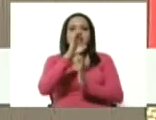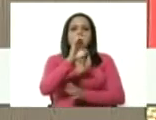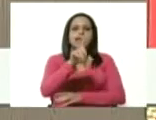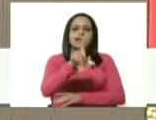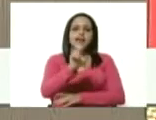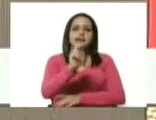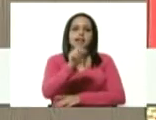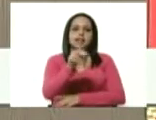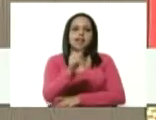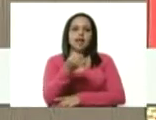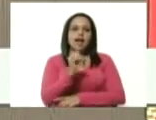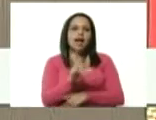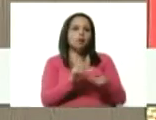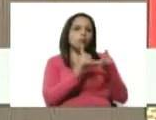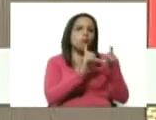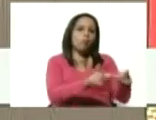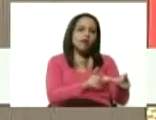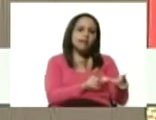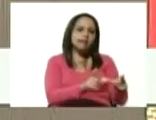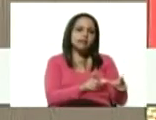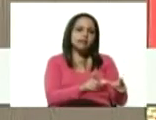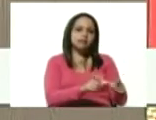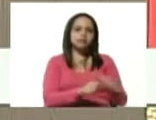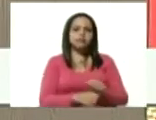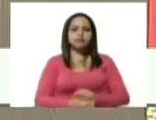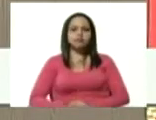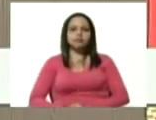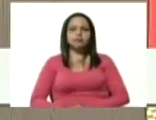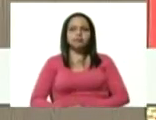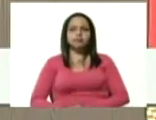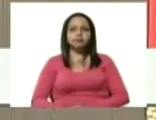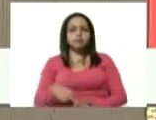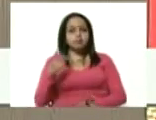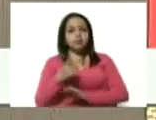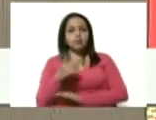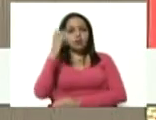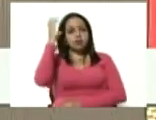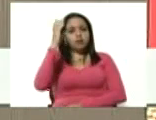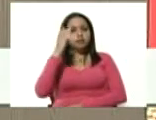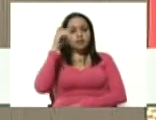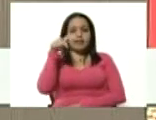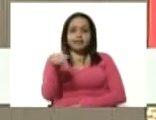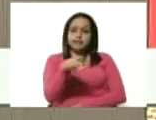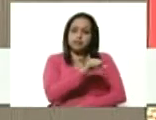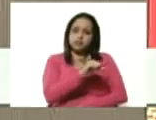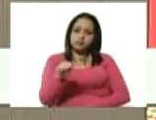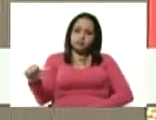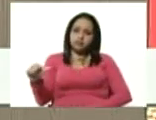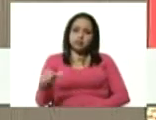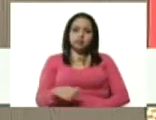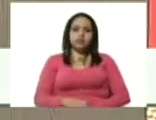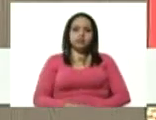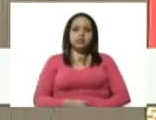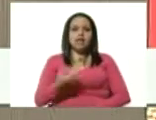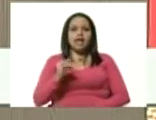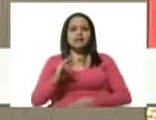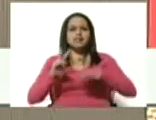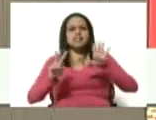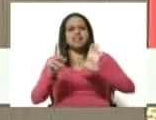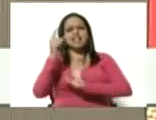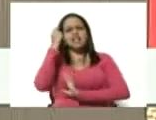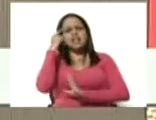se mantiene en cuarentena radical. Seamos conscientes, esta semana que corresponde en los 7 días